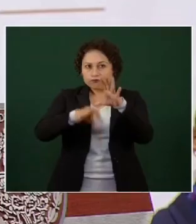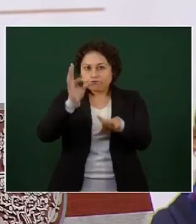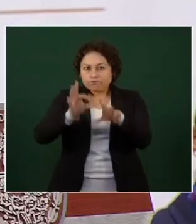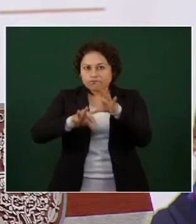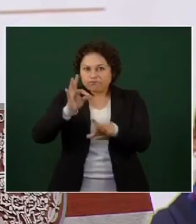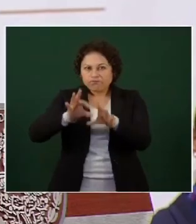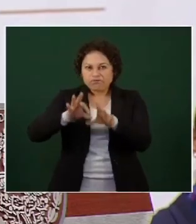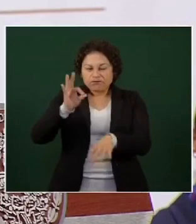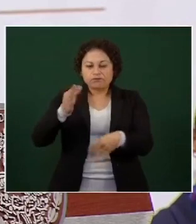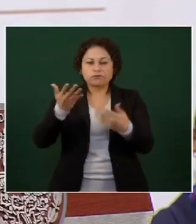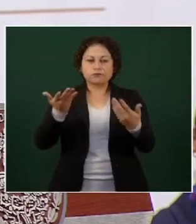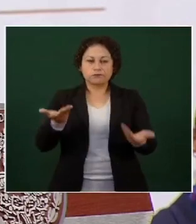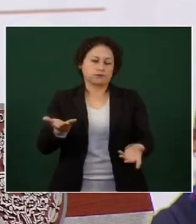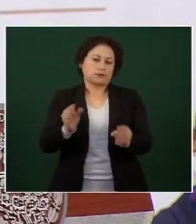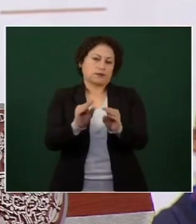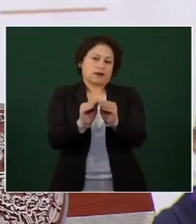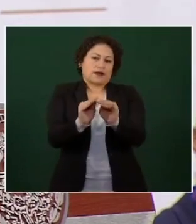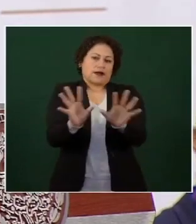desde luego es nota